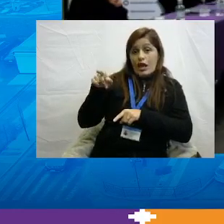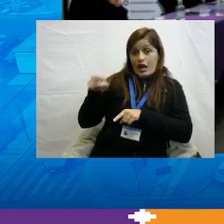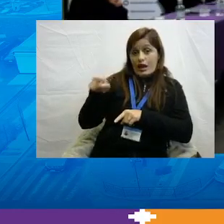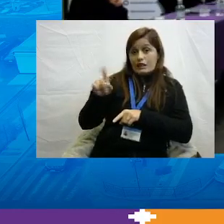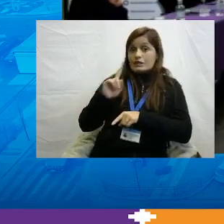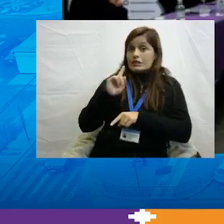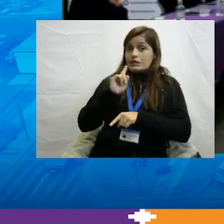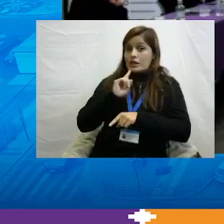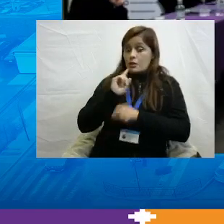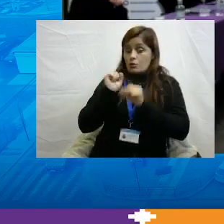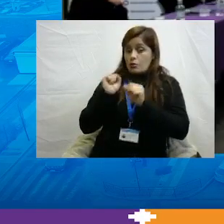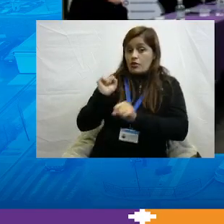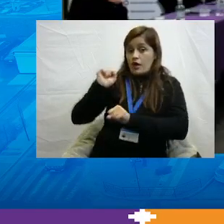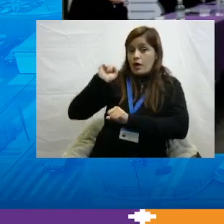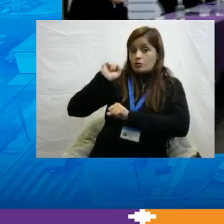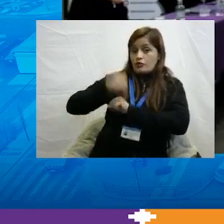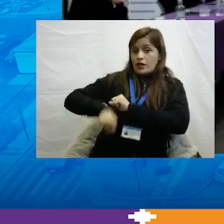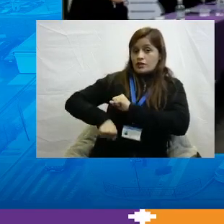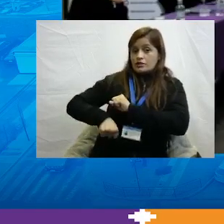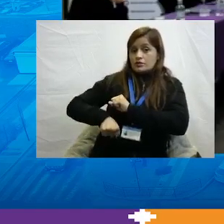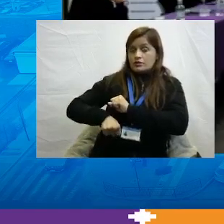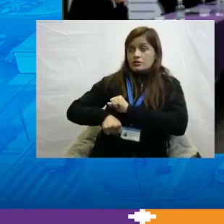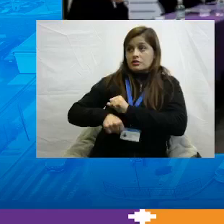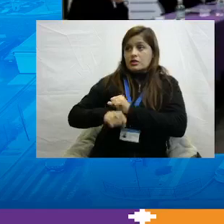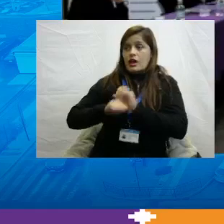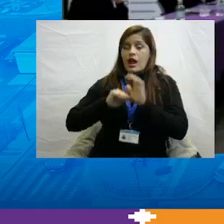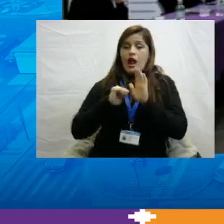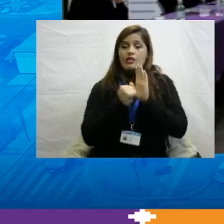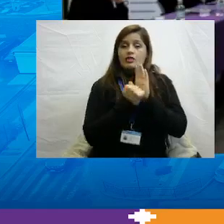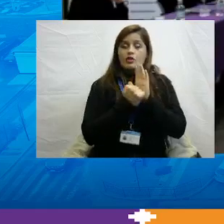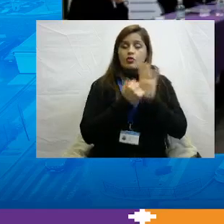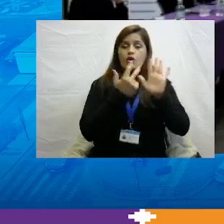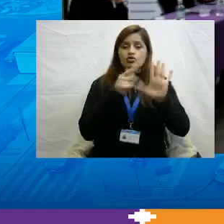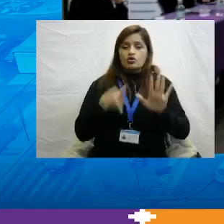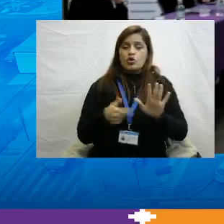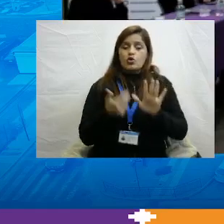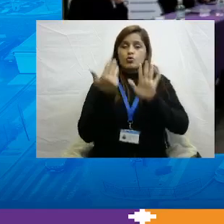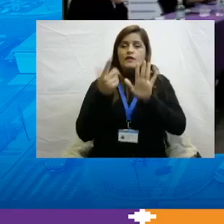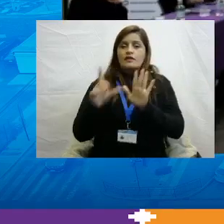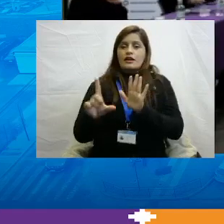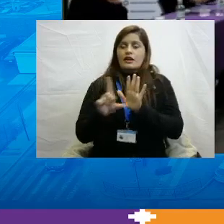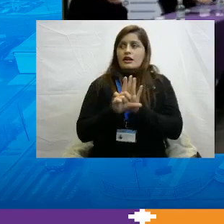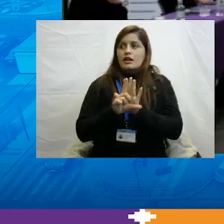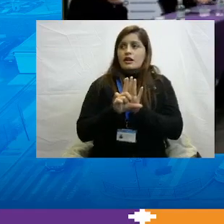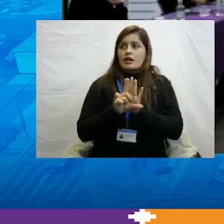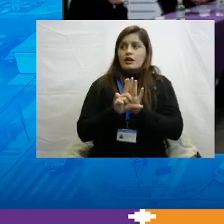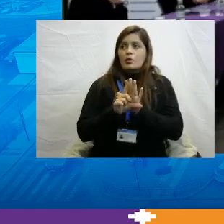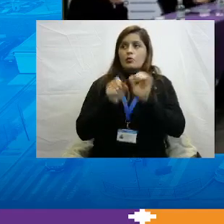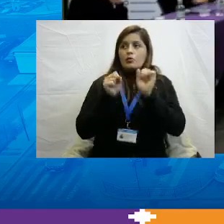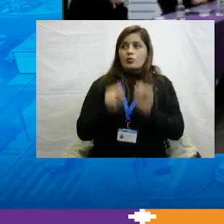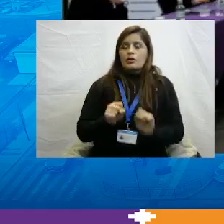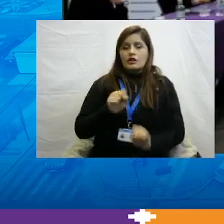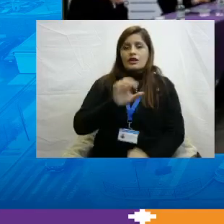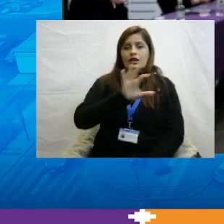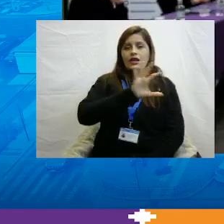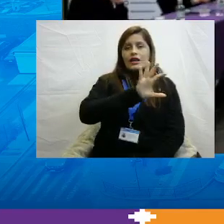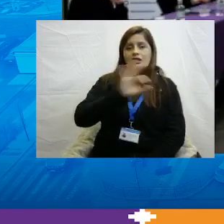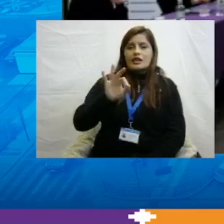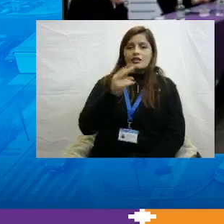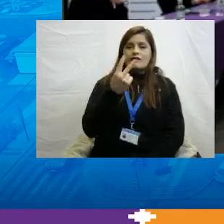se pueda aprobar por este Consejo Municipal respecto al artículo 8.9 de esta ley, se calculó que podrían ser